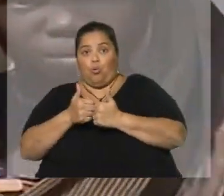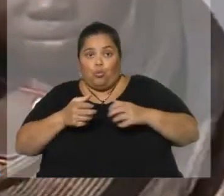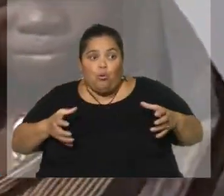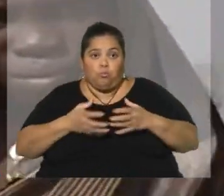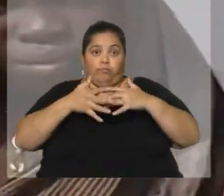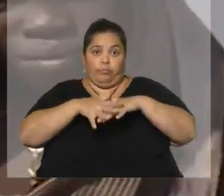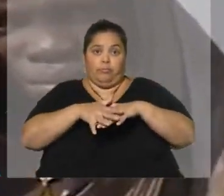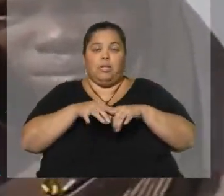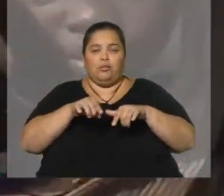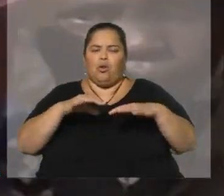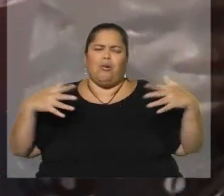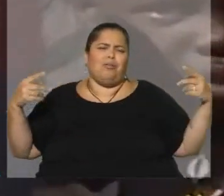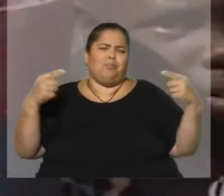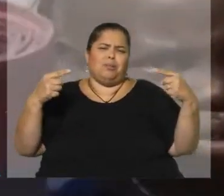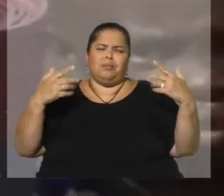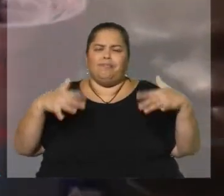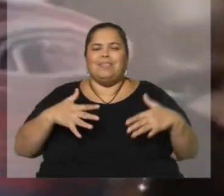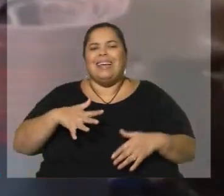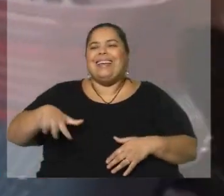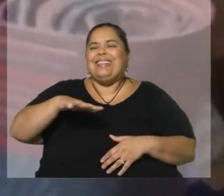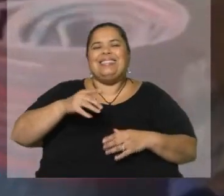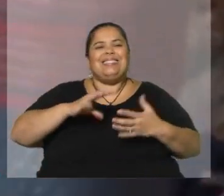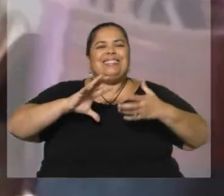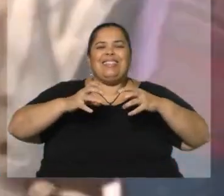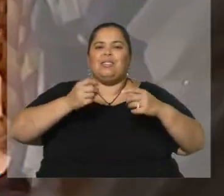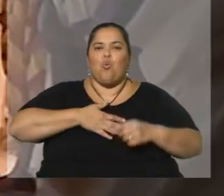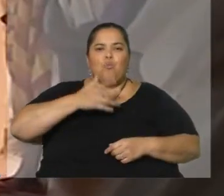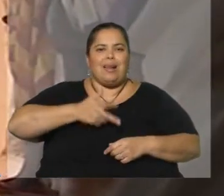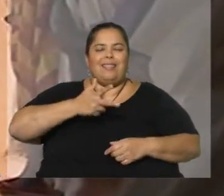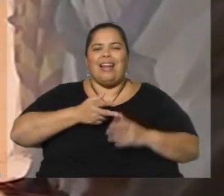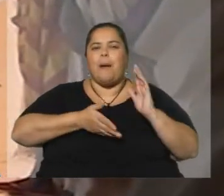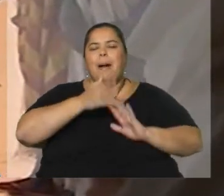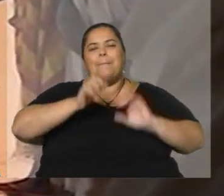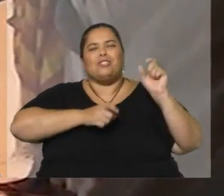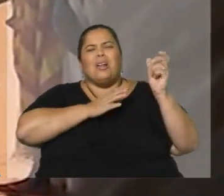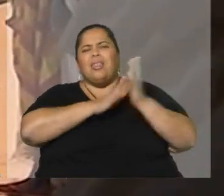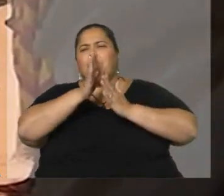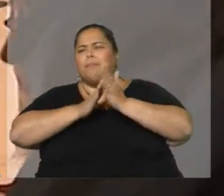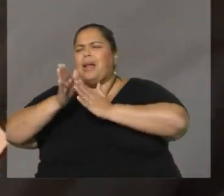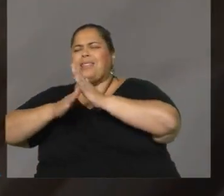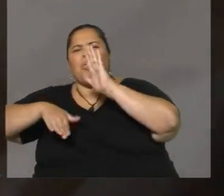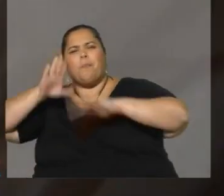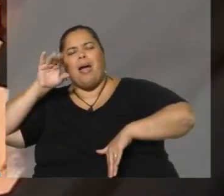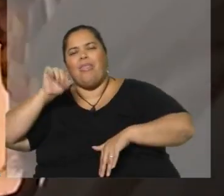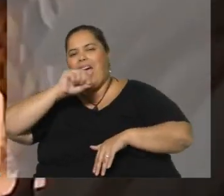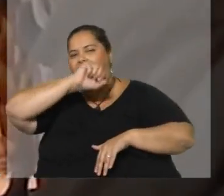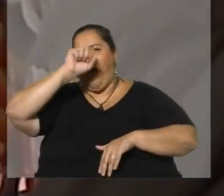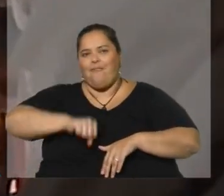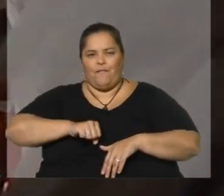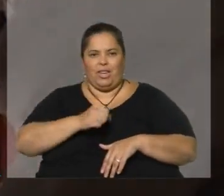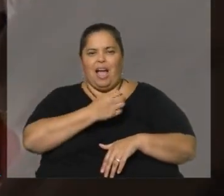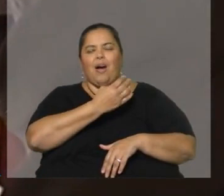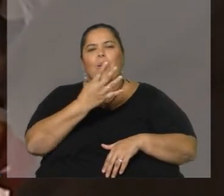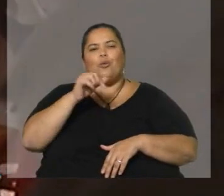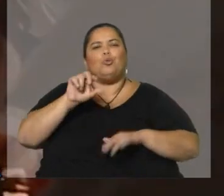crisis humanitaria. Sudán es el país con más refugiados y desplazados de África, 4.8 millones de personas. Además, con la escisión